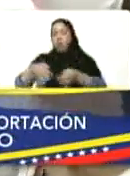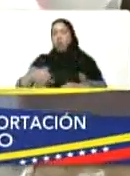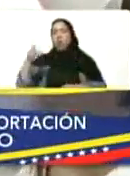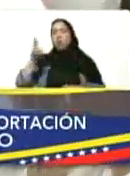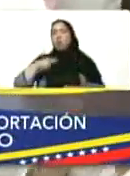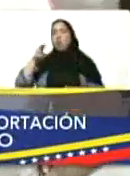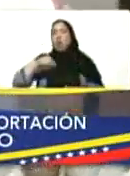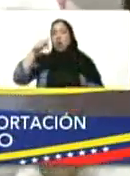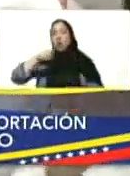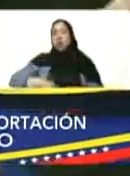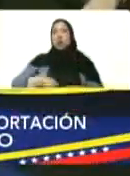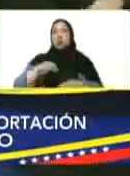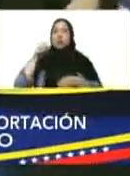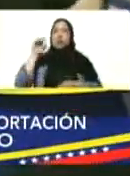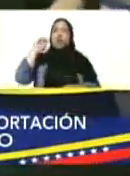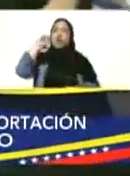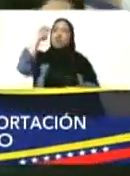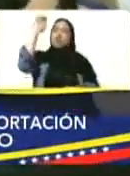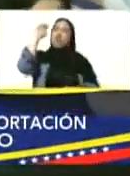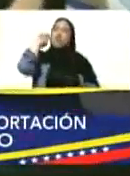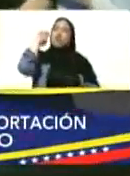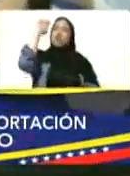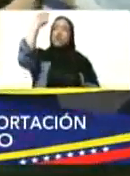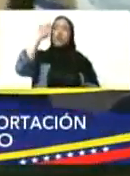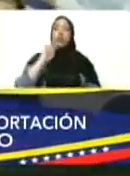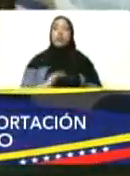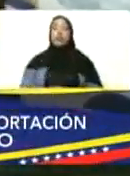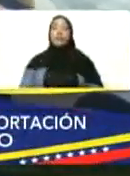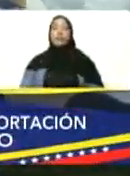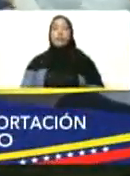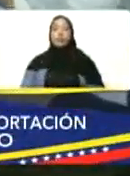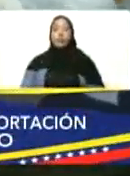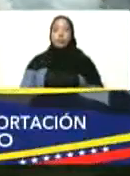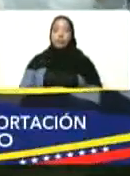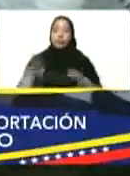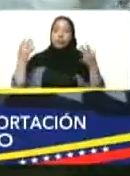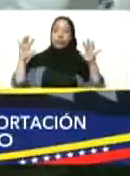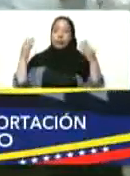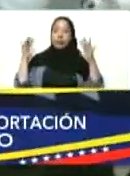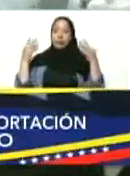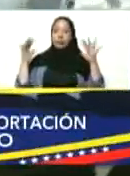vamos es para adelante. Bueno,